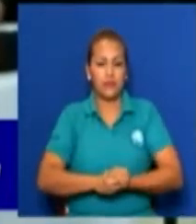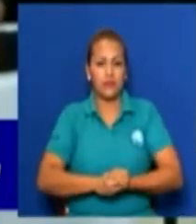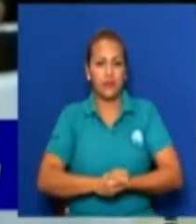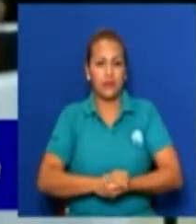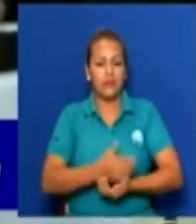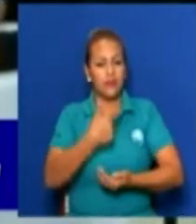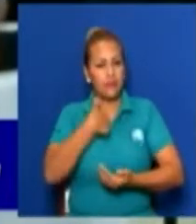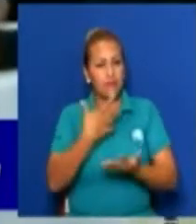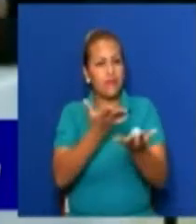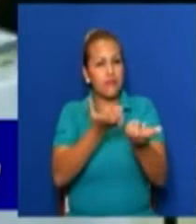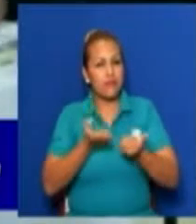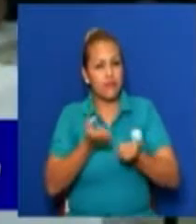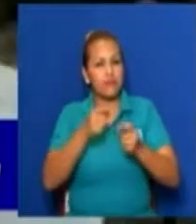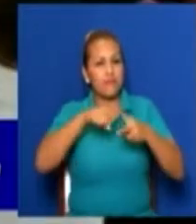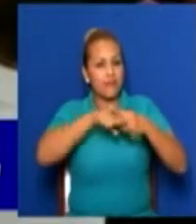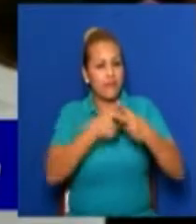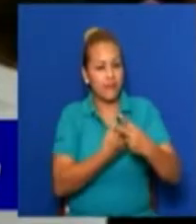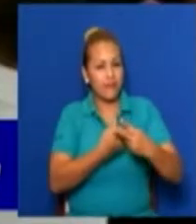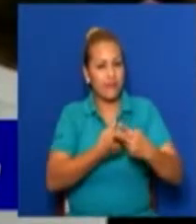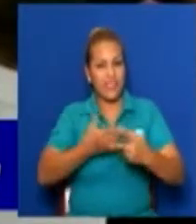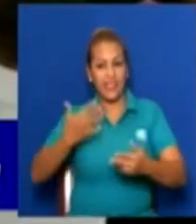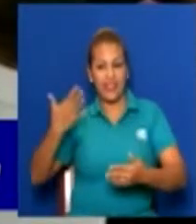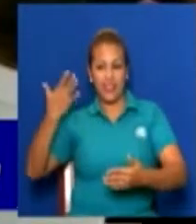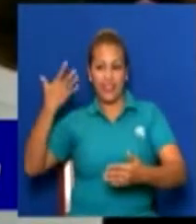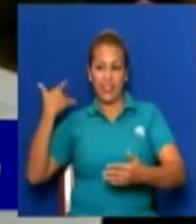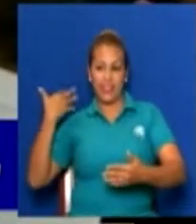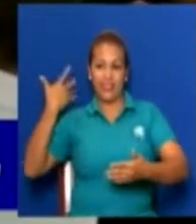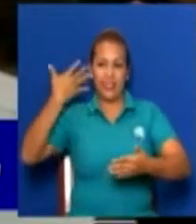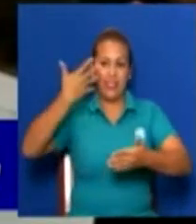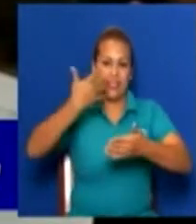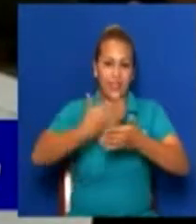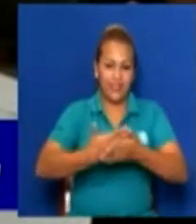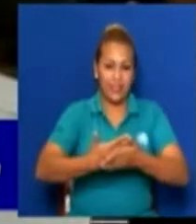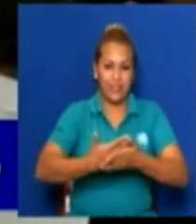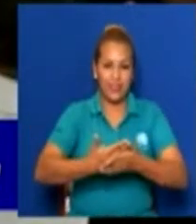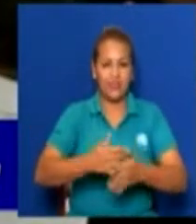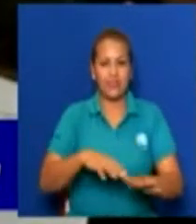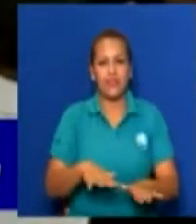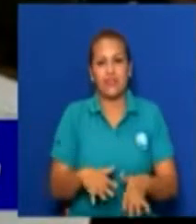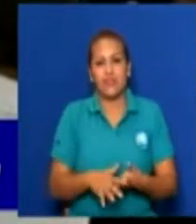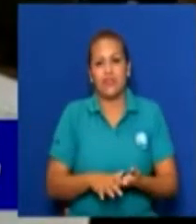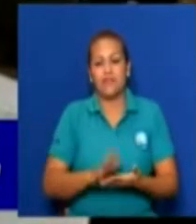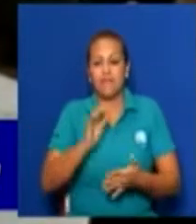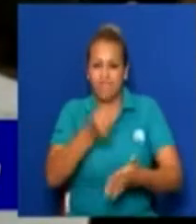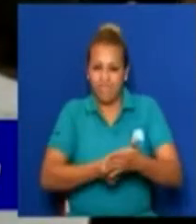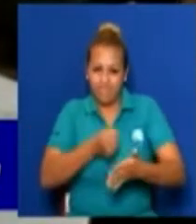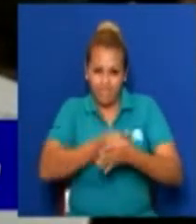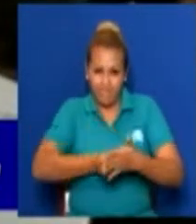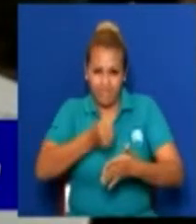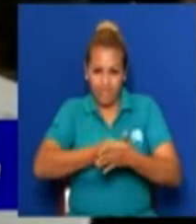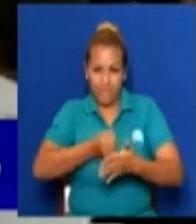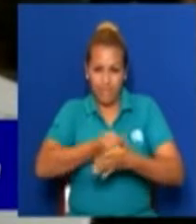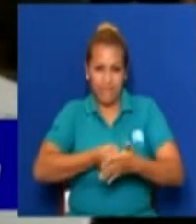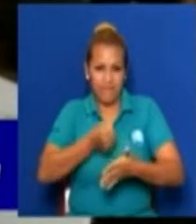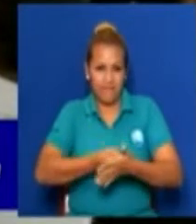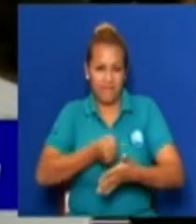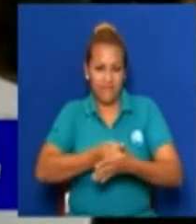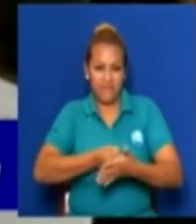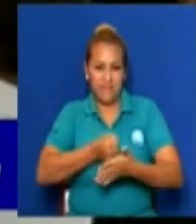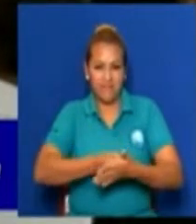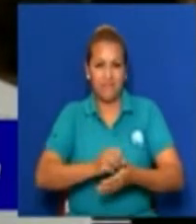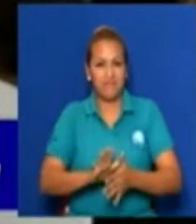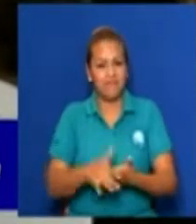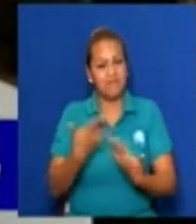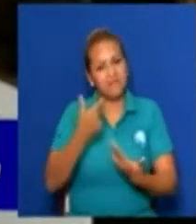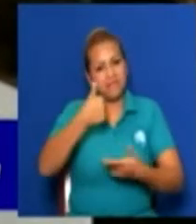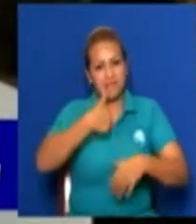Yo quisiera comenzar, como dicen, de atrás para adelante. Yo creo que la lucha, que yo no